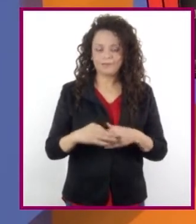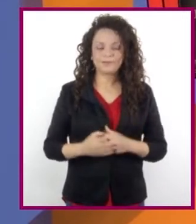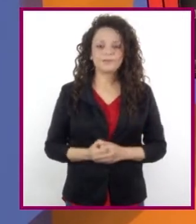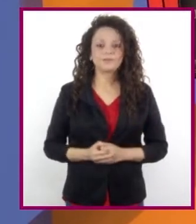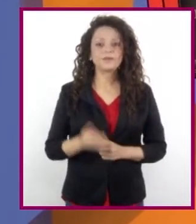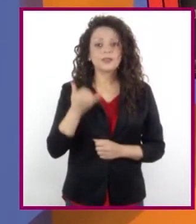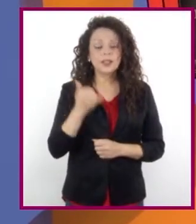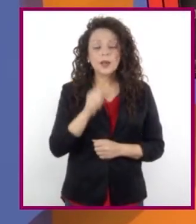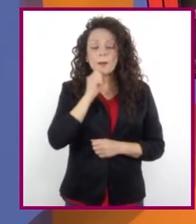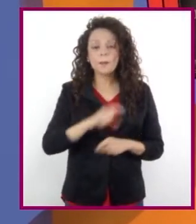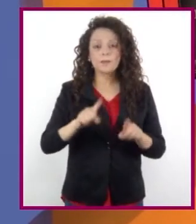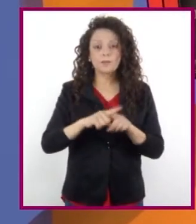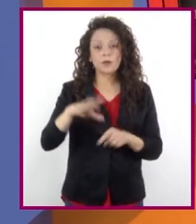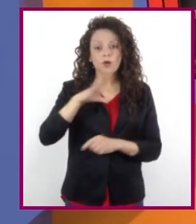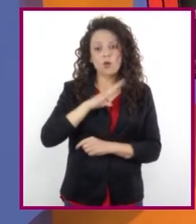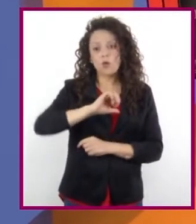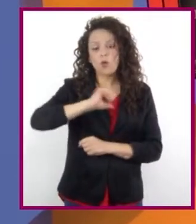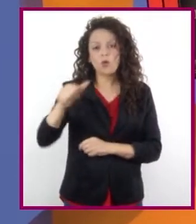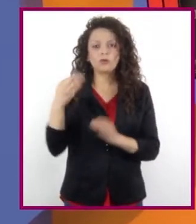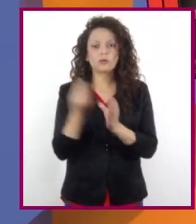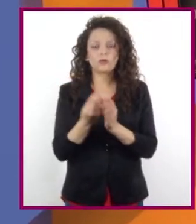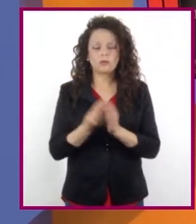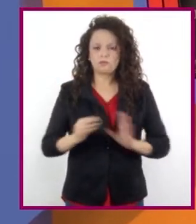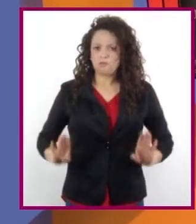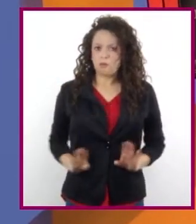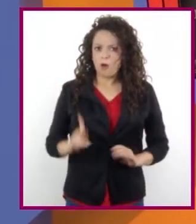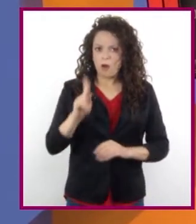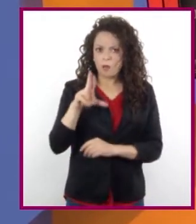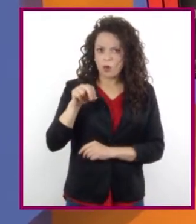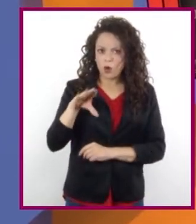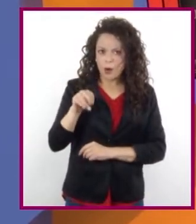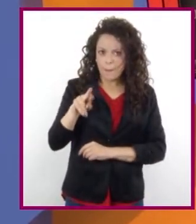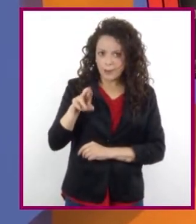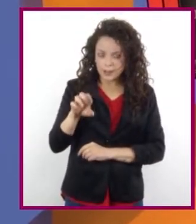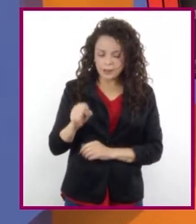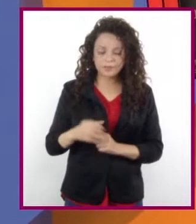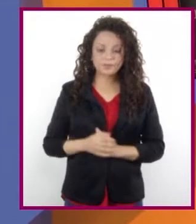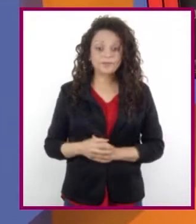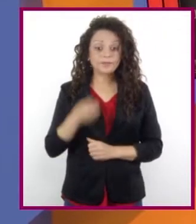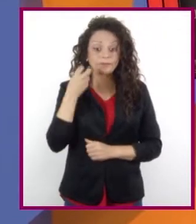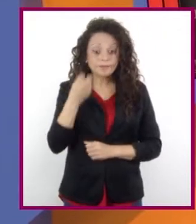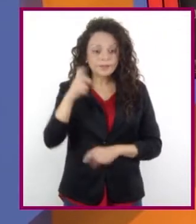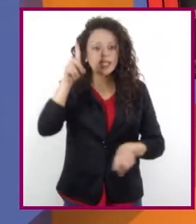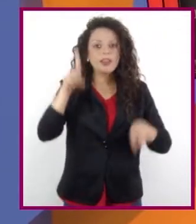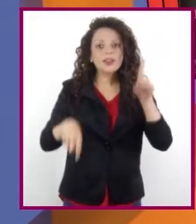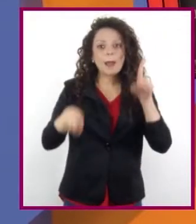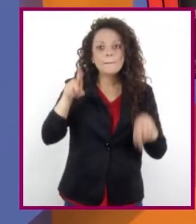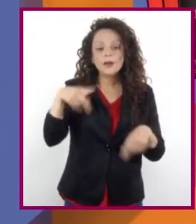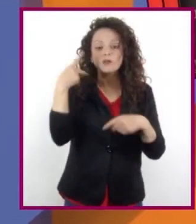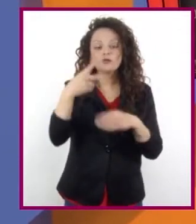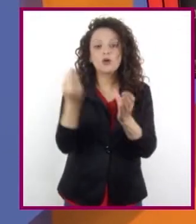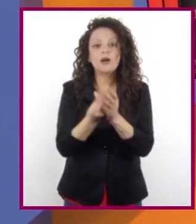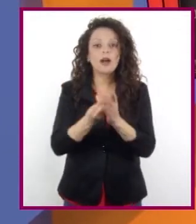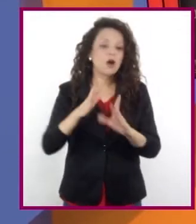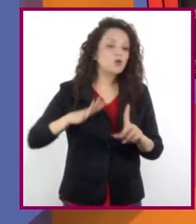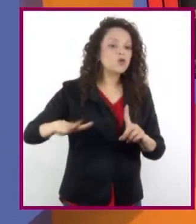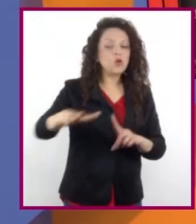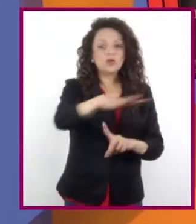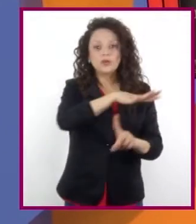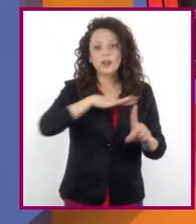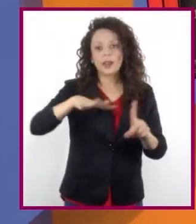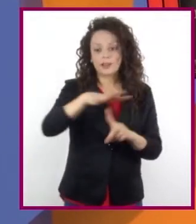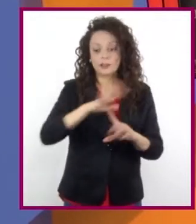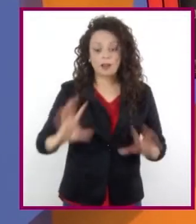otros tipos de pronombres, para tenerlos claros, ya que estos dependen del contexto y se determinan